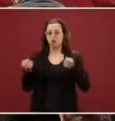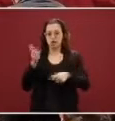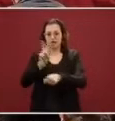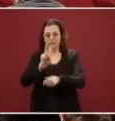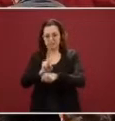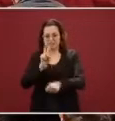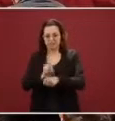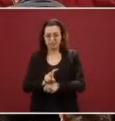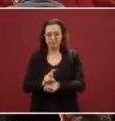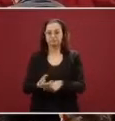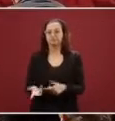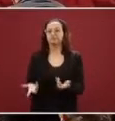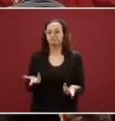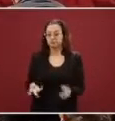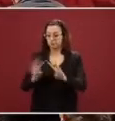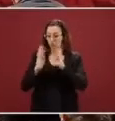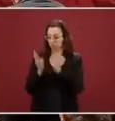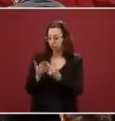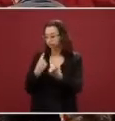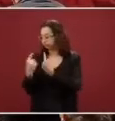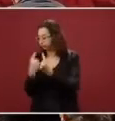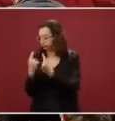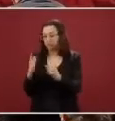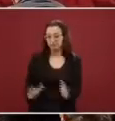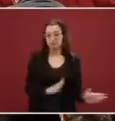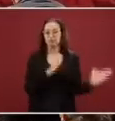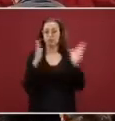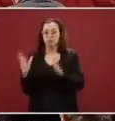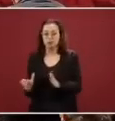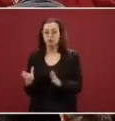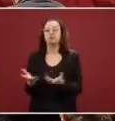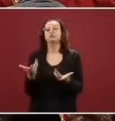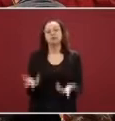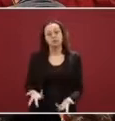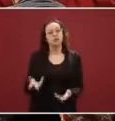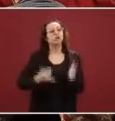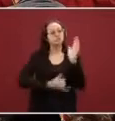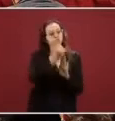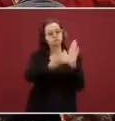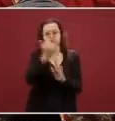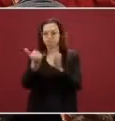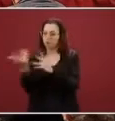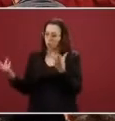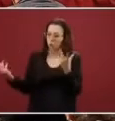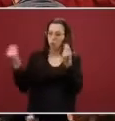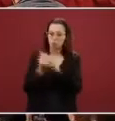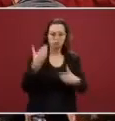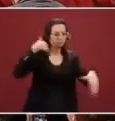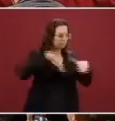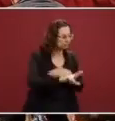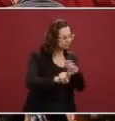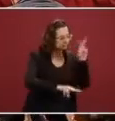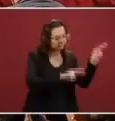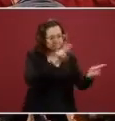Y después de esa fase de comités técnicos viene el recorrido por la obra. Se han recibido, además de todo